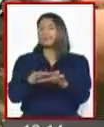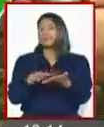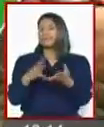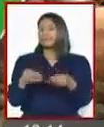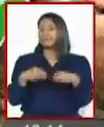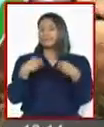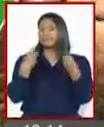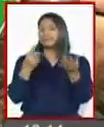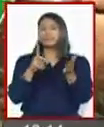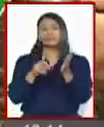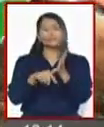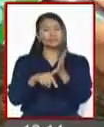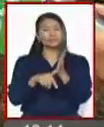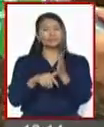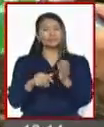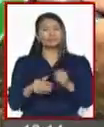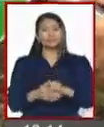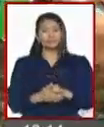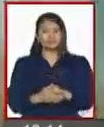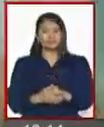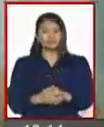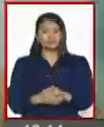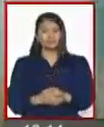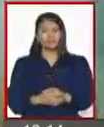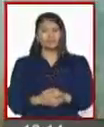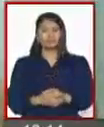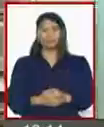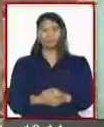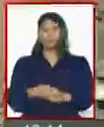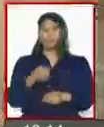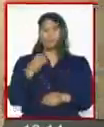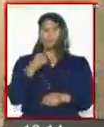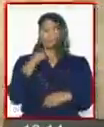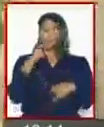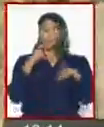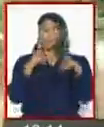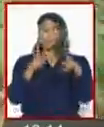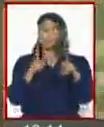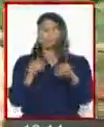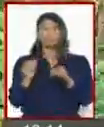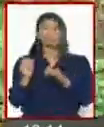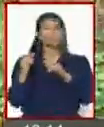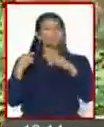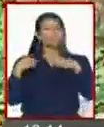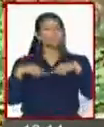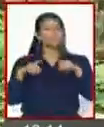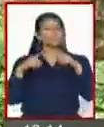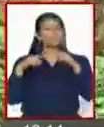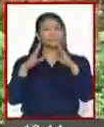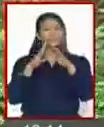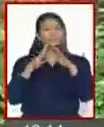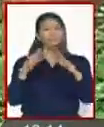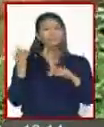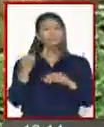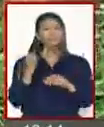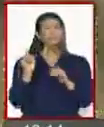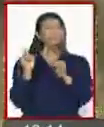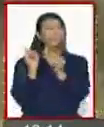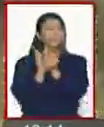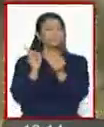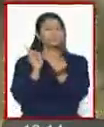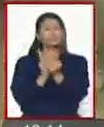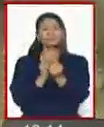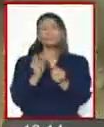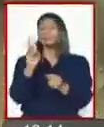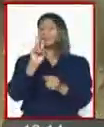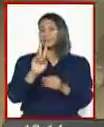no, que se lo voy a traer de en otro lado, lo había dejado. Según los vecinos, el occiso frecuentaba a su victimador en reiteradas ocasiones.